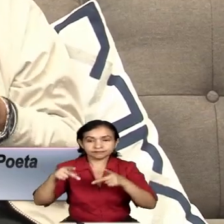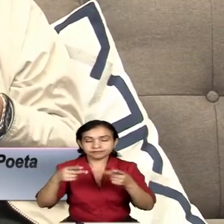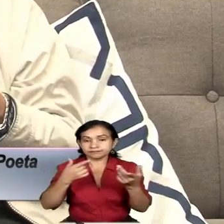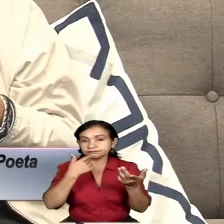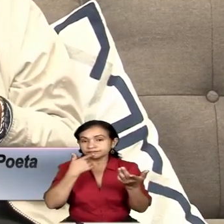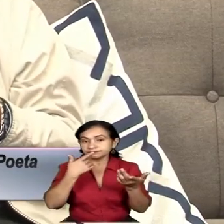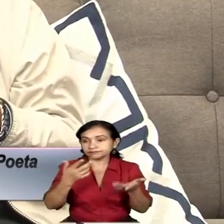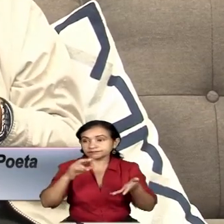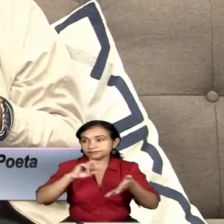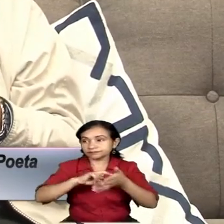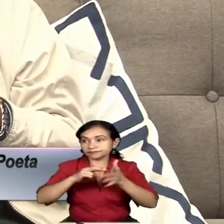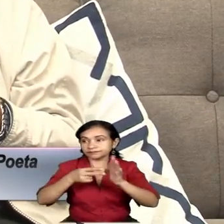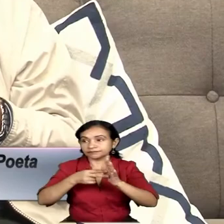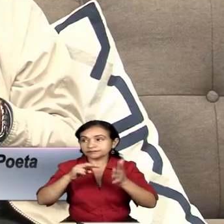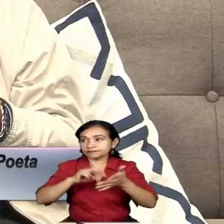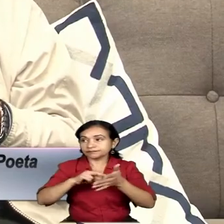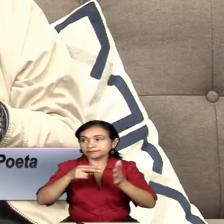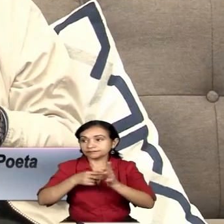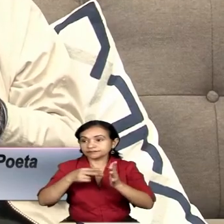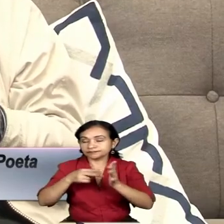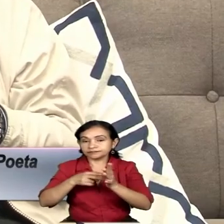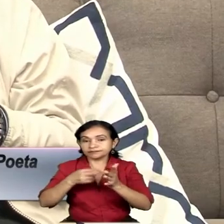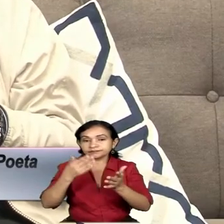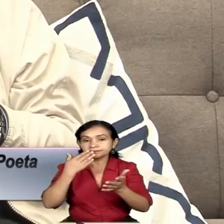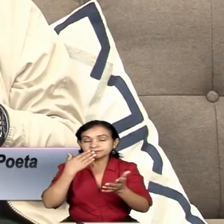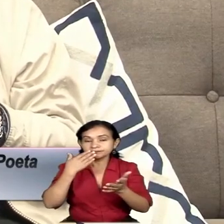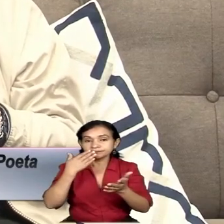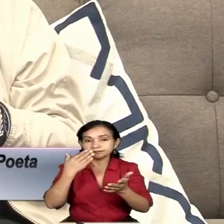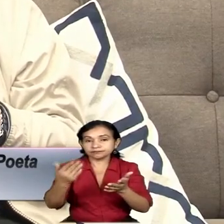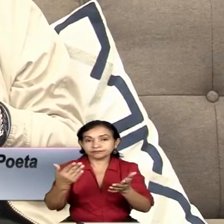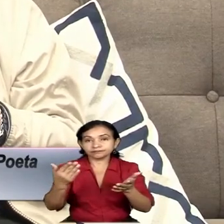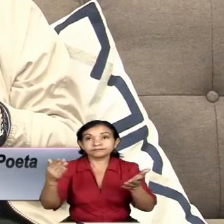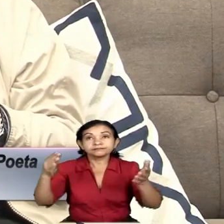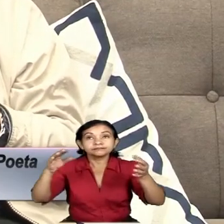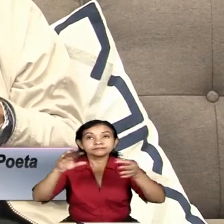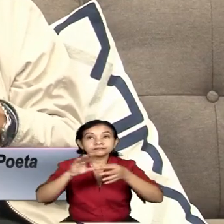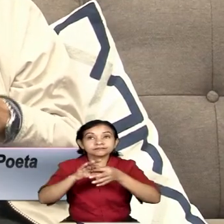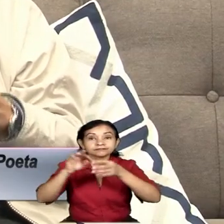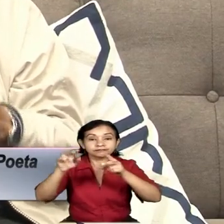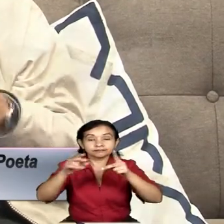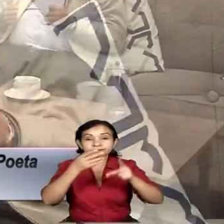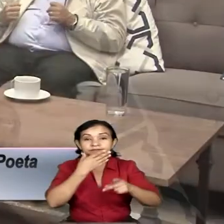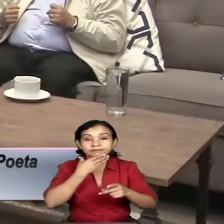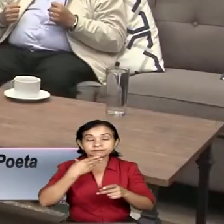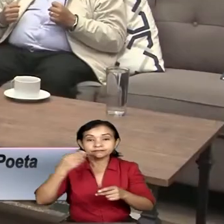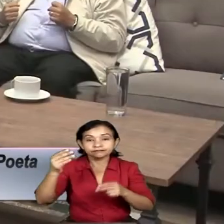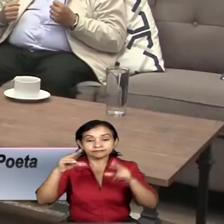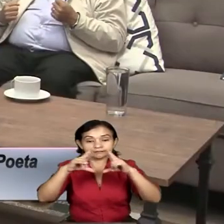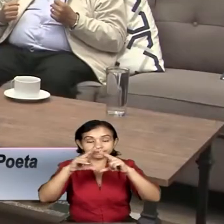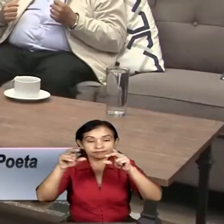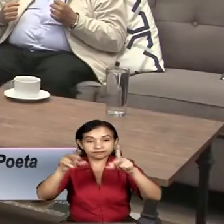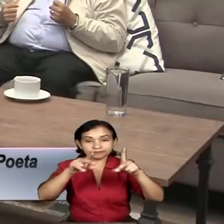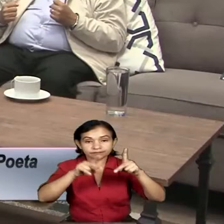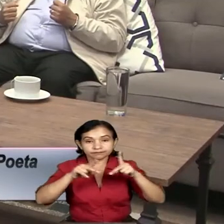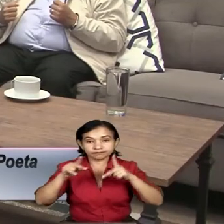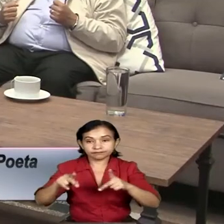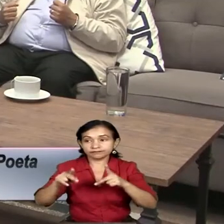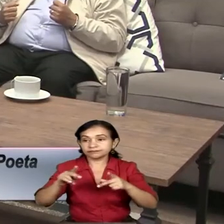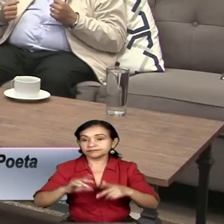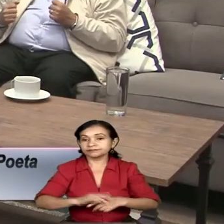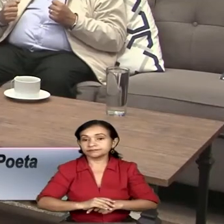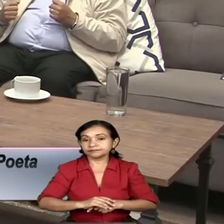eso es que buena parte de la juventud nicaragüense es la